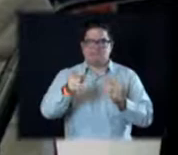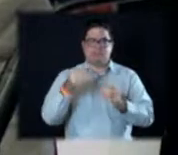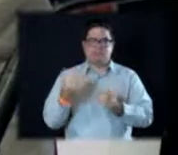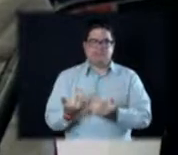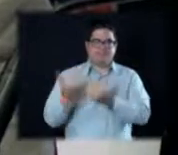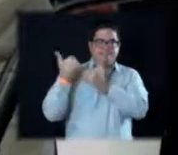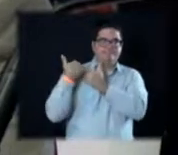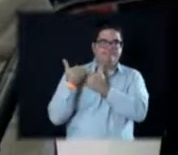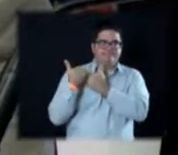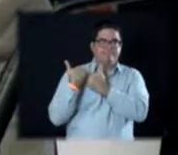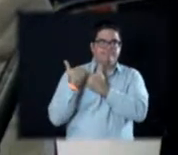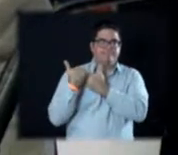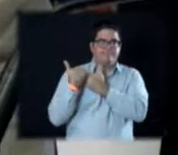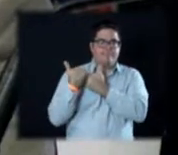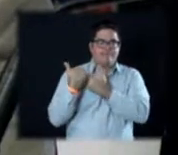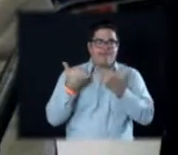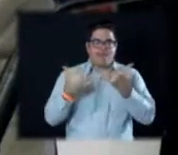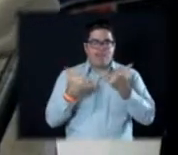procesos,